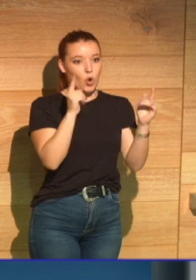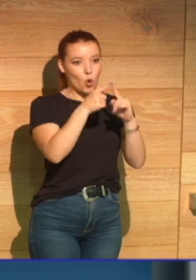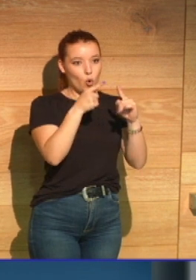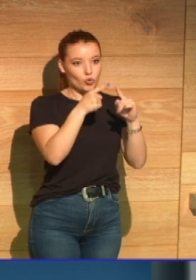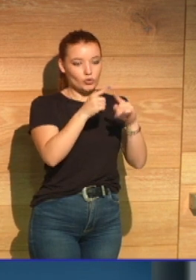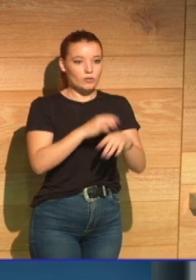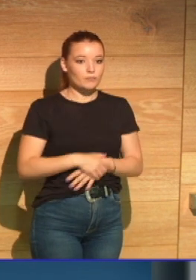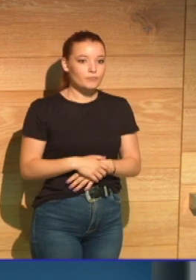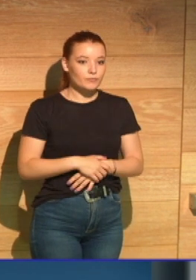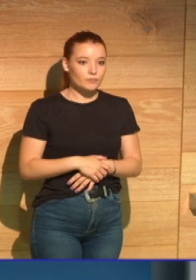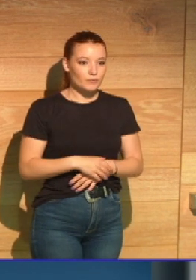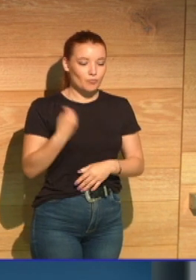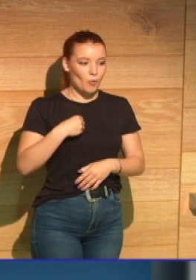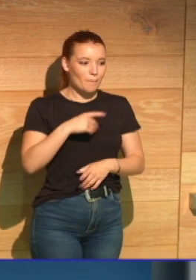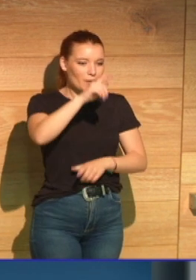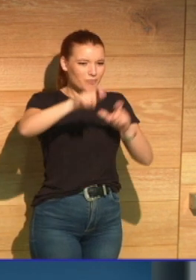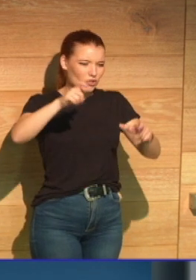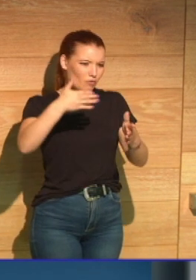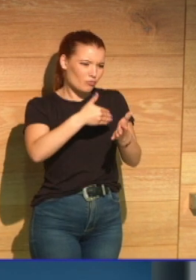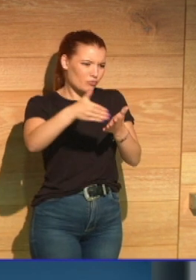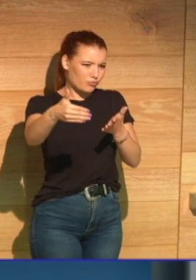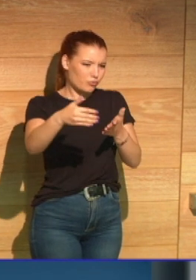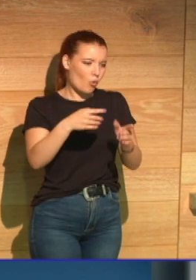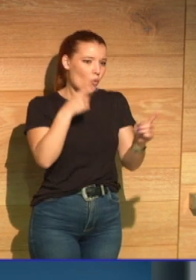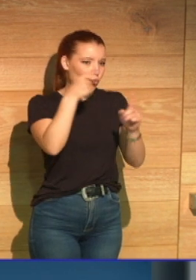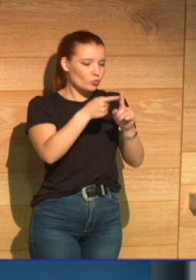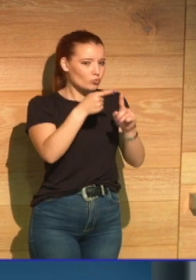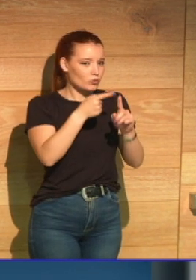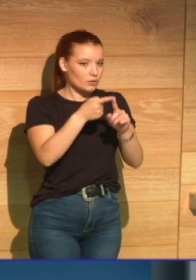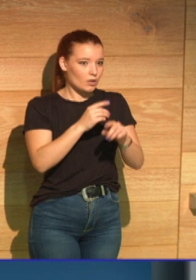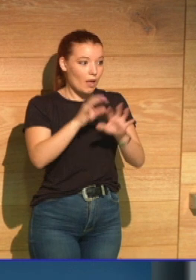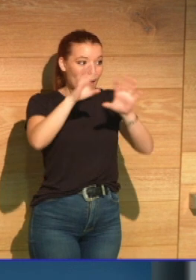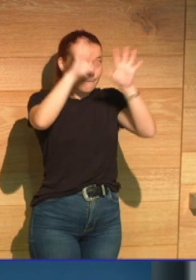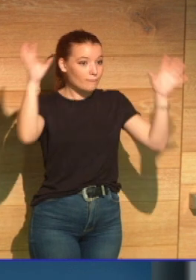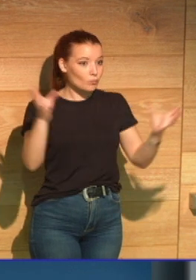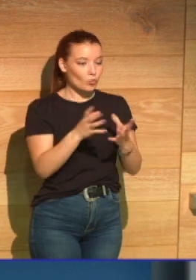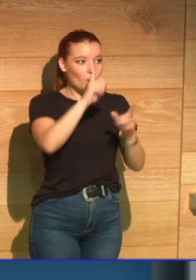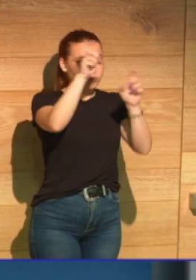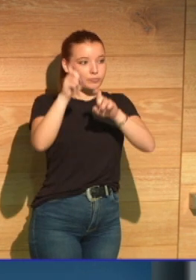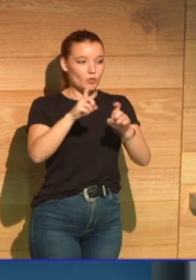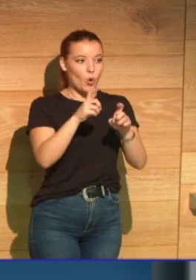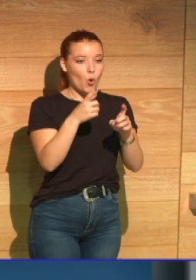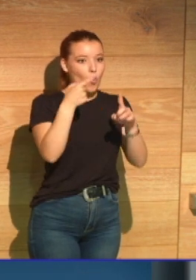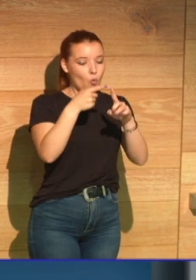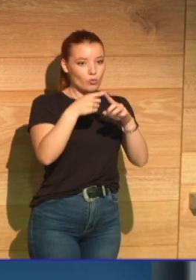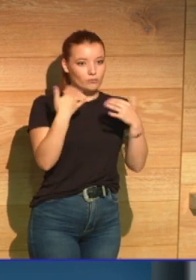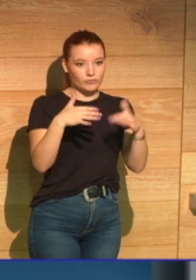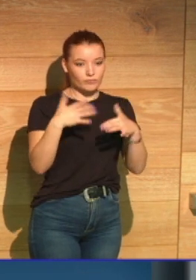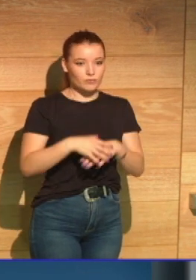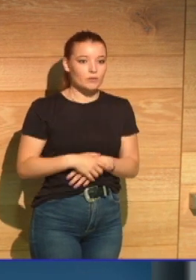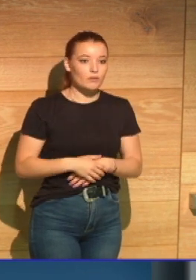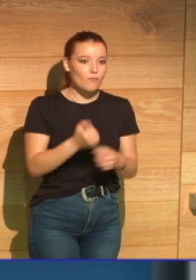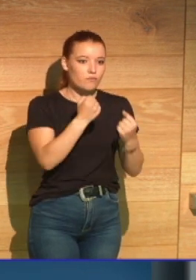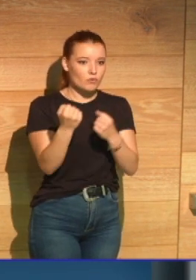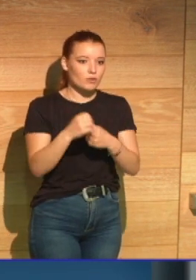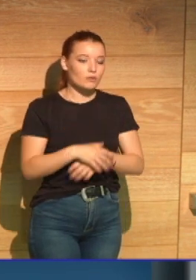usuarios, con una enorme cantidad de millones de personas en diferentes regiones del planeta, y que esto ha convertido en una dinámica exponencial, digamos, de